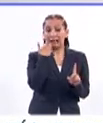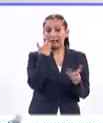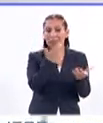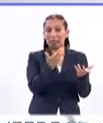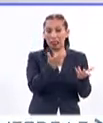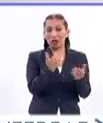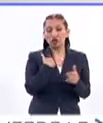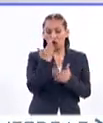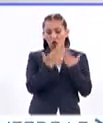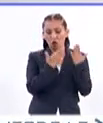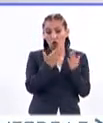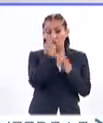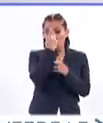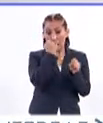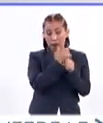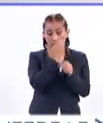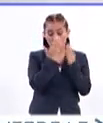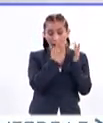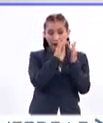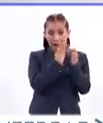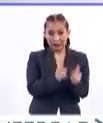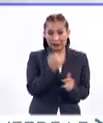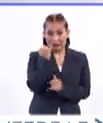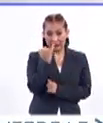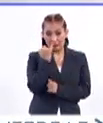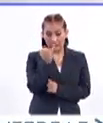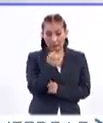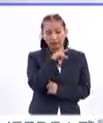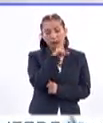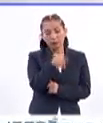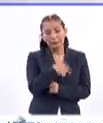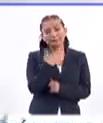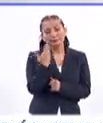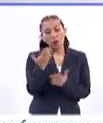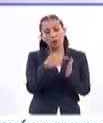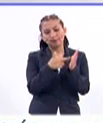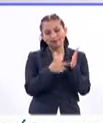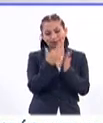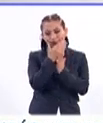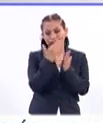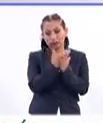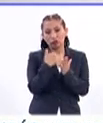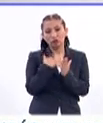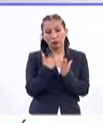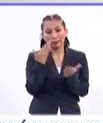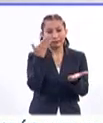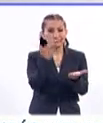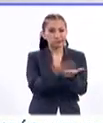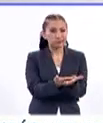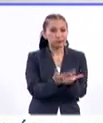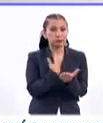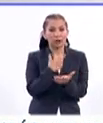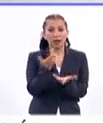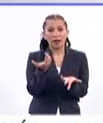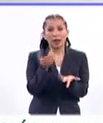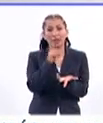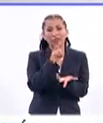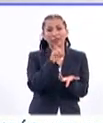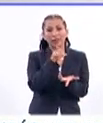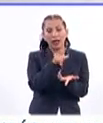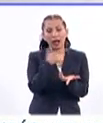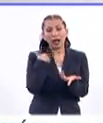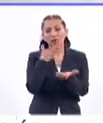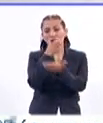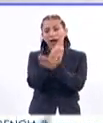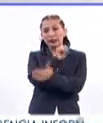Lo que yo hice fue estudiar durante un año francés y de ahí fueron varios requisitos. Tuve que presentar el DELF, ir